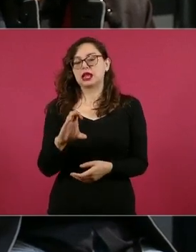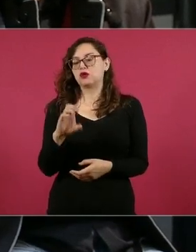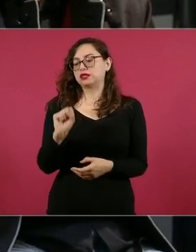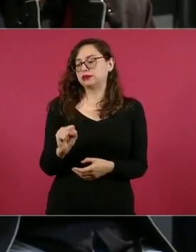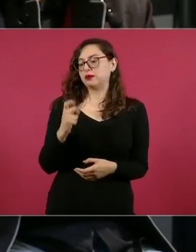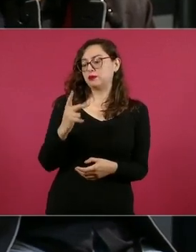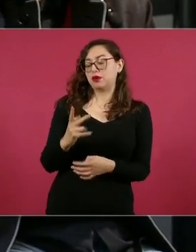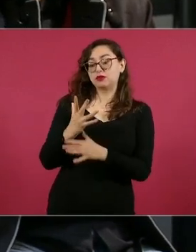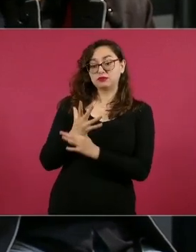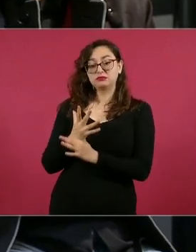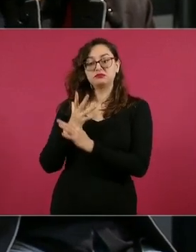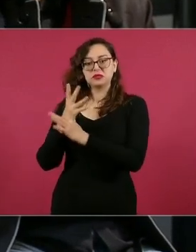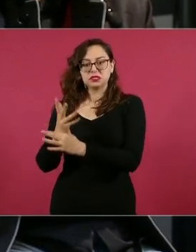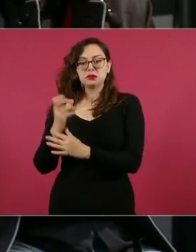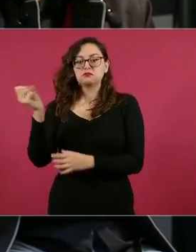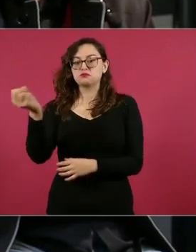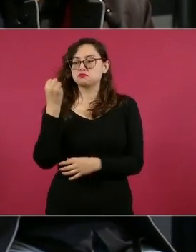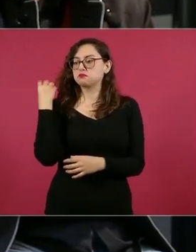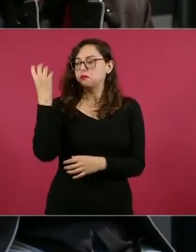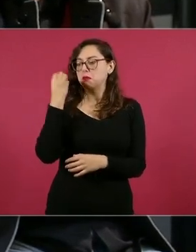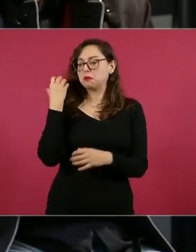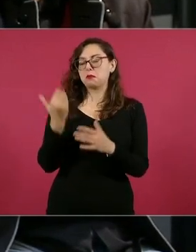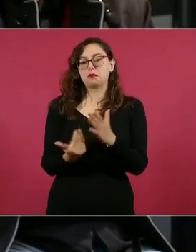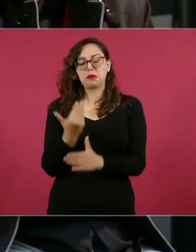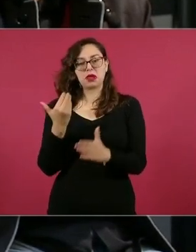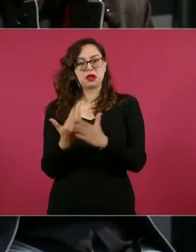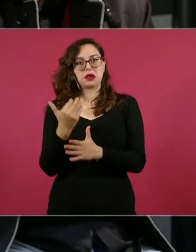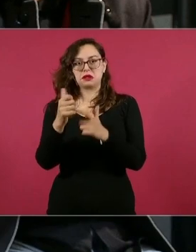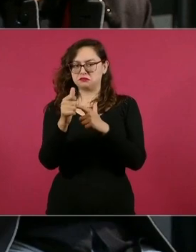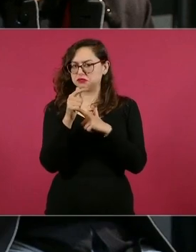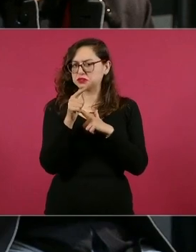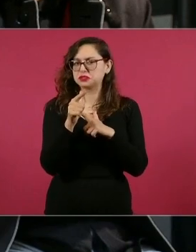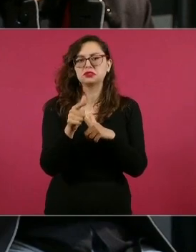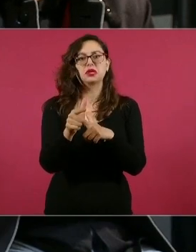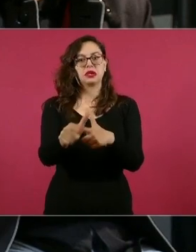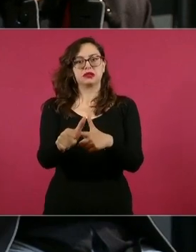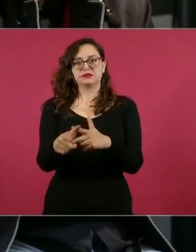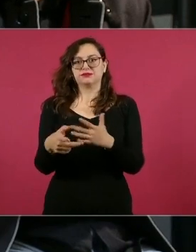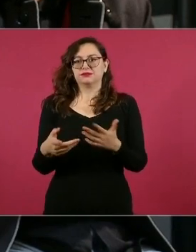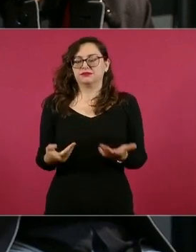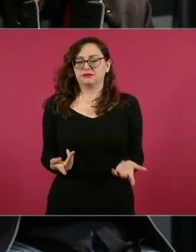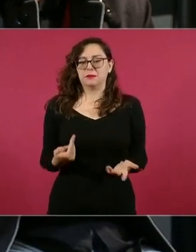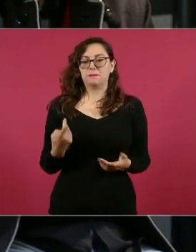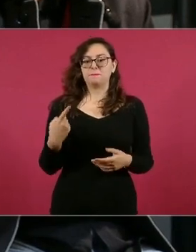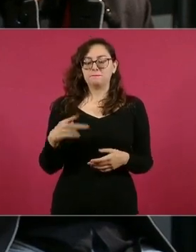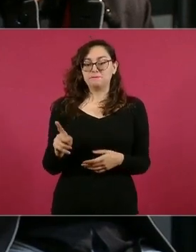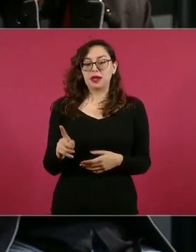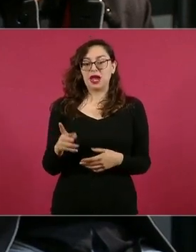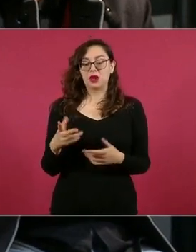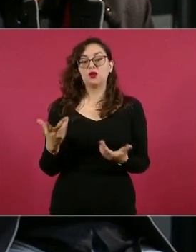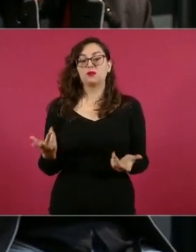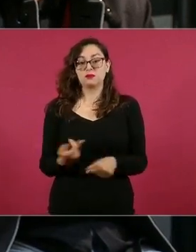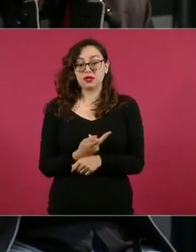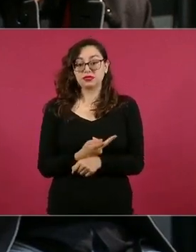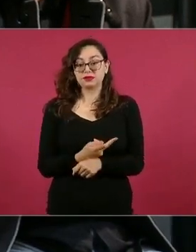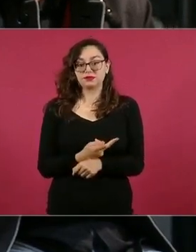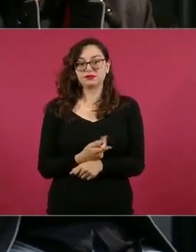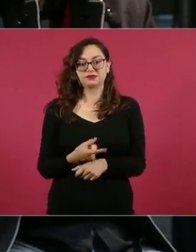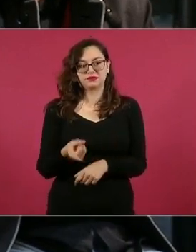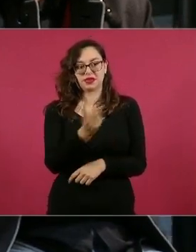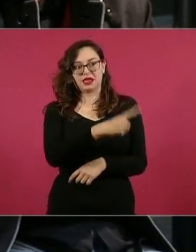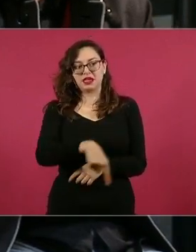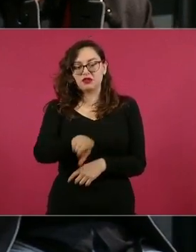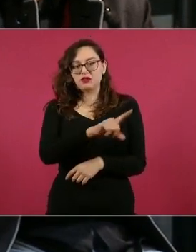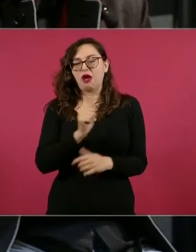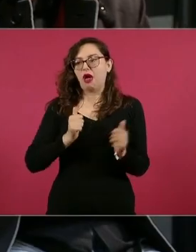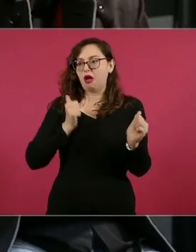de este tipo podrían ser utilizadas para entorpecer el rumbo de su proyecto político